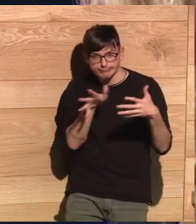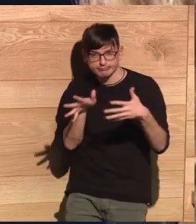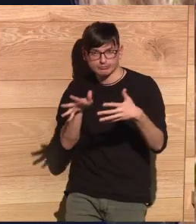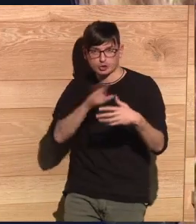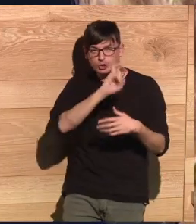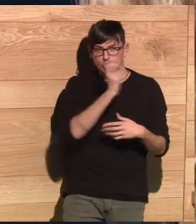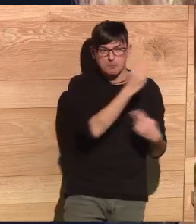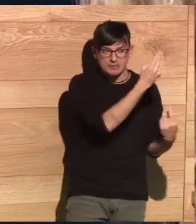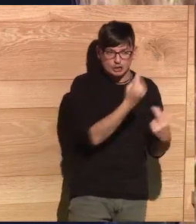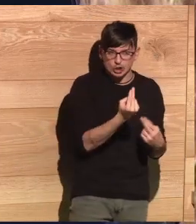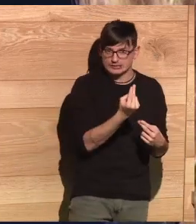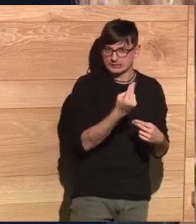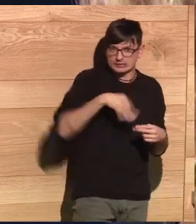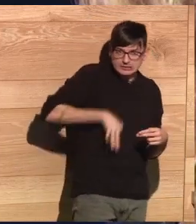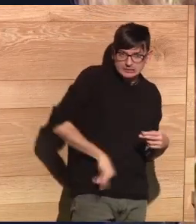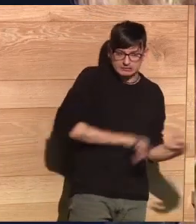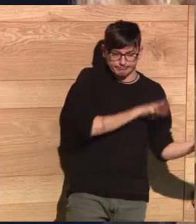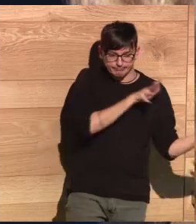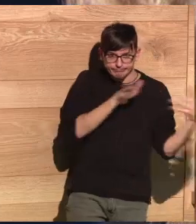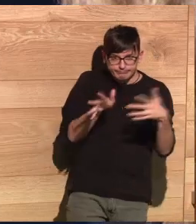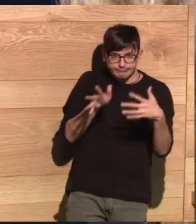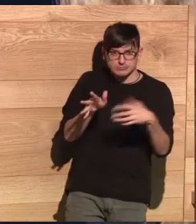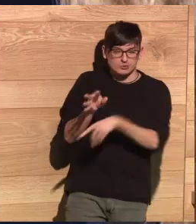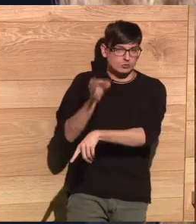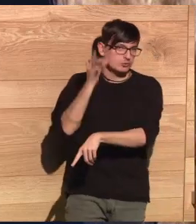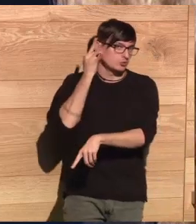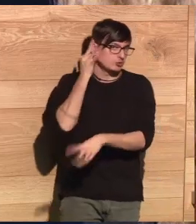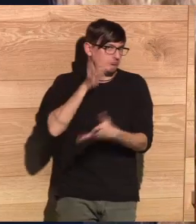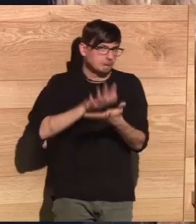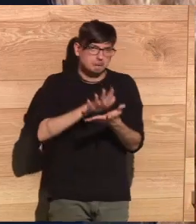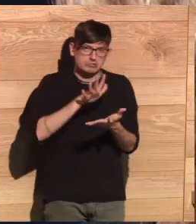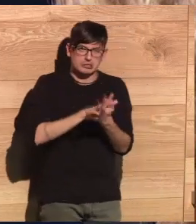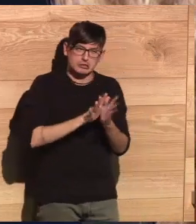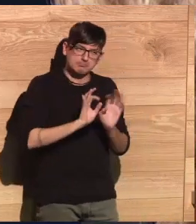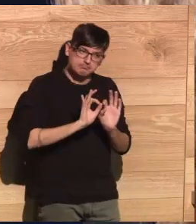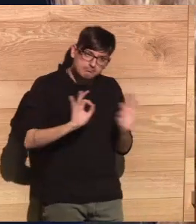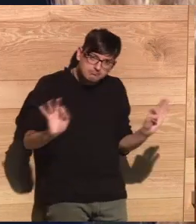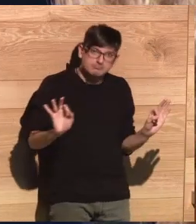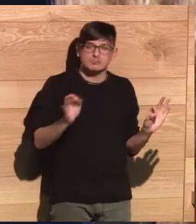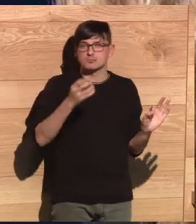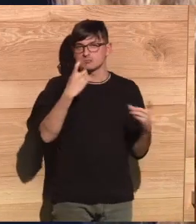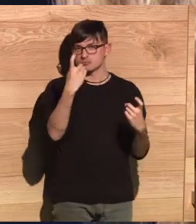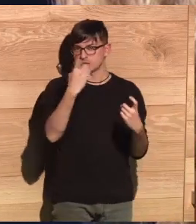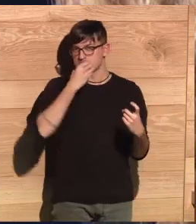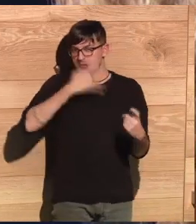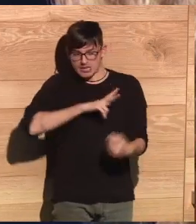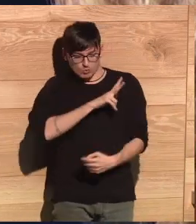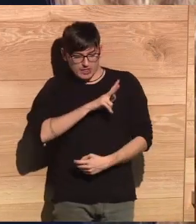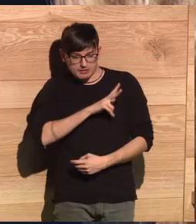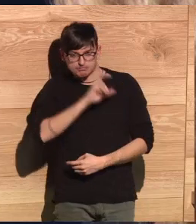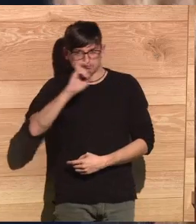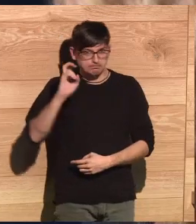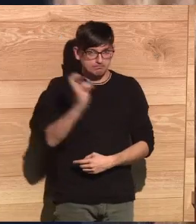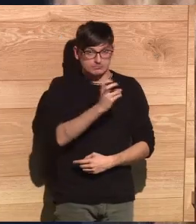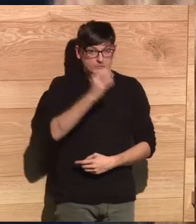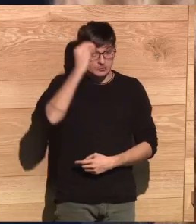pintores de la corte. Debía de ser una mujer pues muy tranquila, muy serena, muy bien educada, ¿no? Pues yo creo que